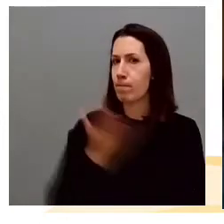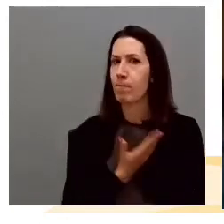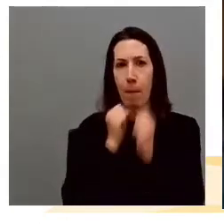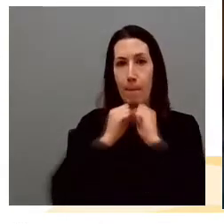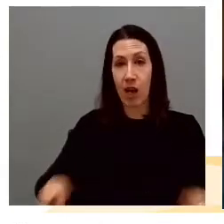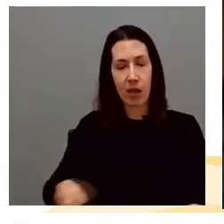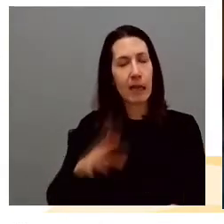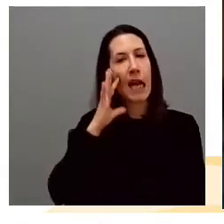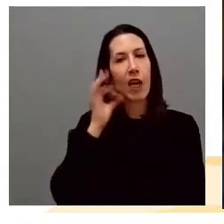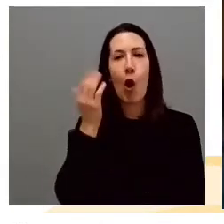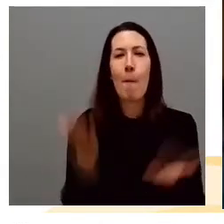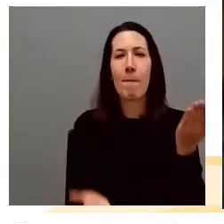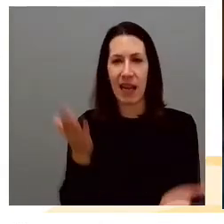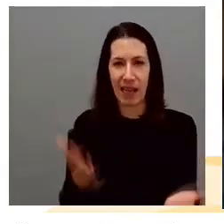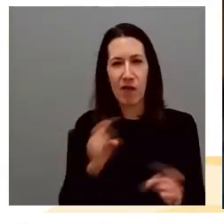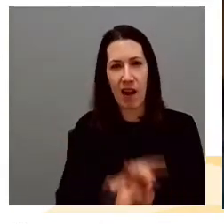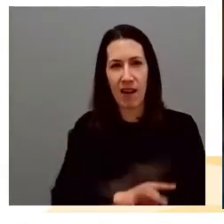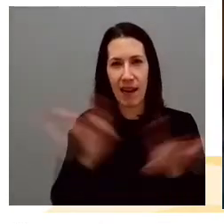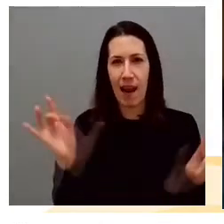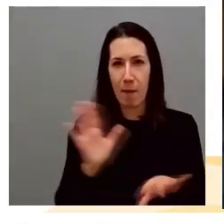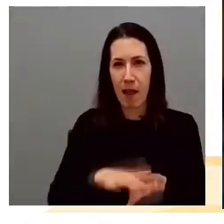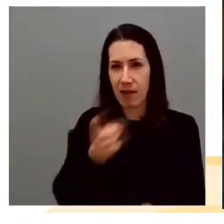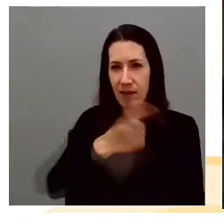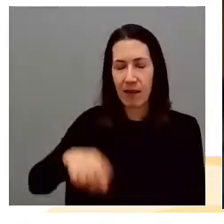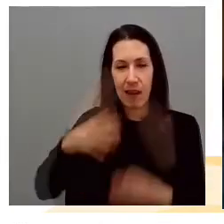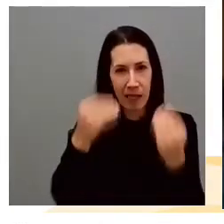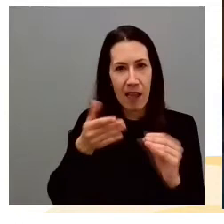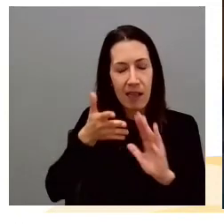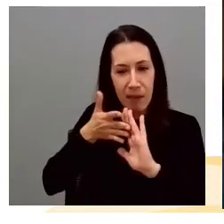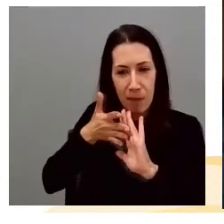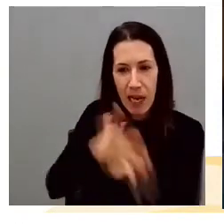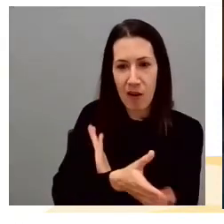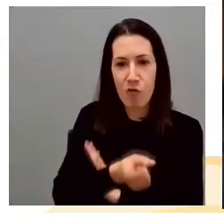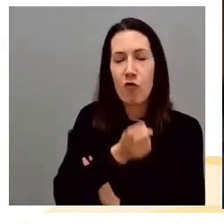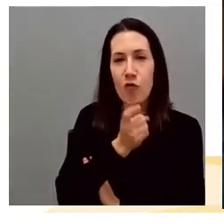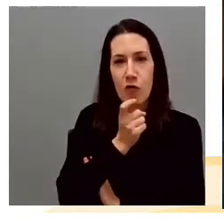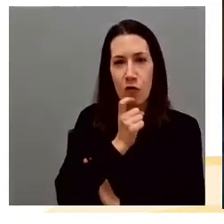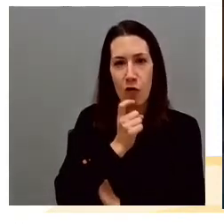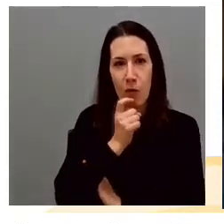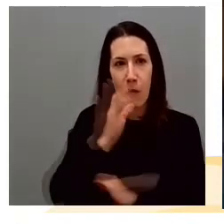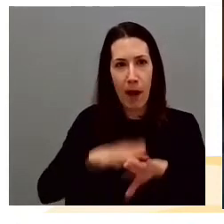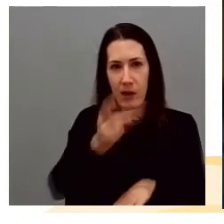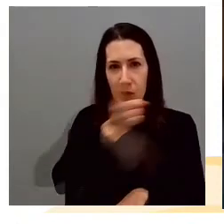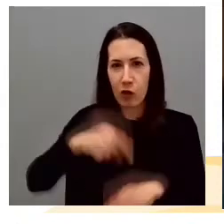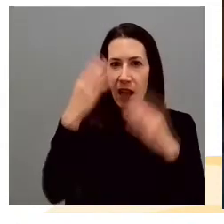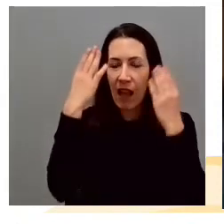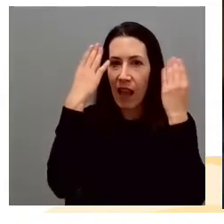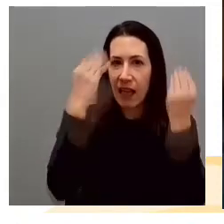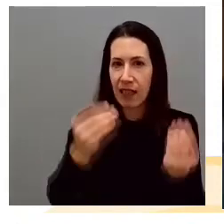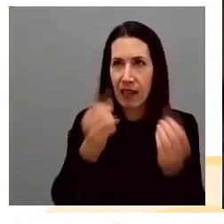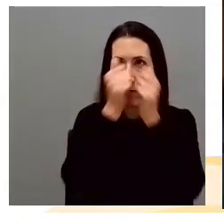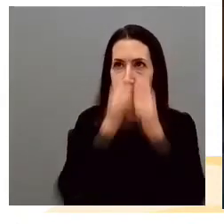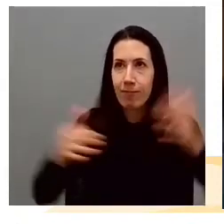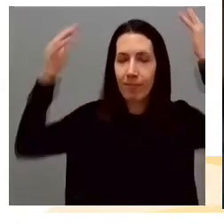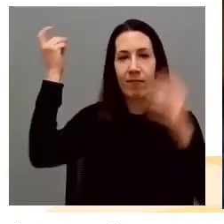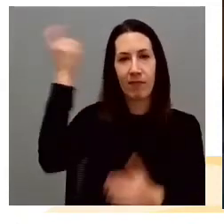buena metáfora para describir, para poner en la mente de todos, de todas, lo que